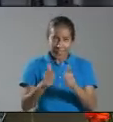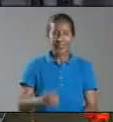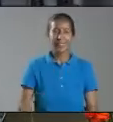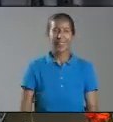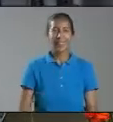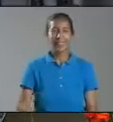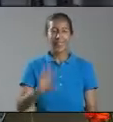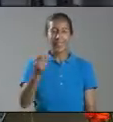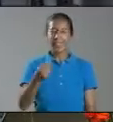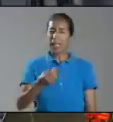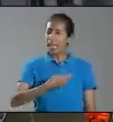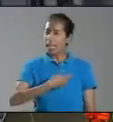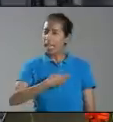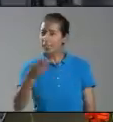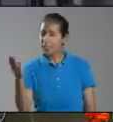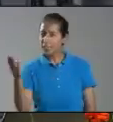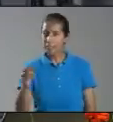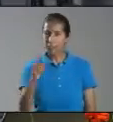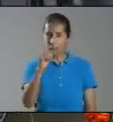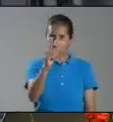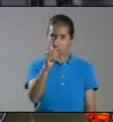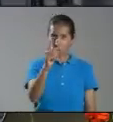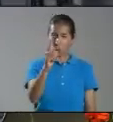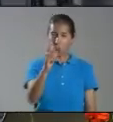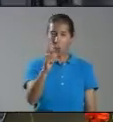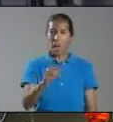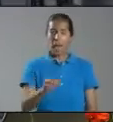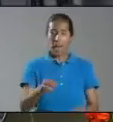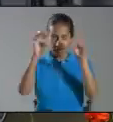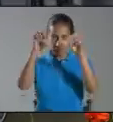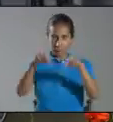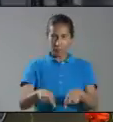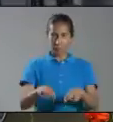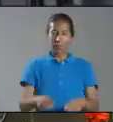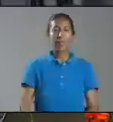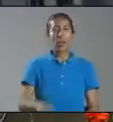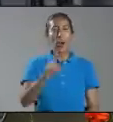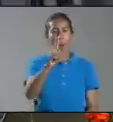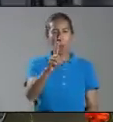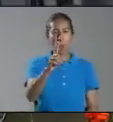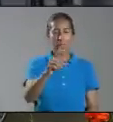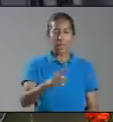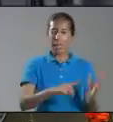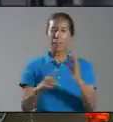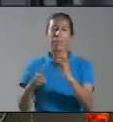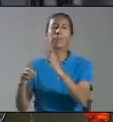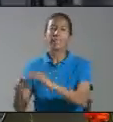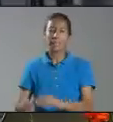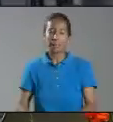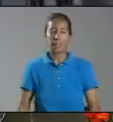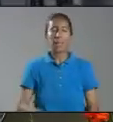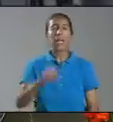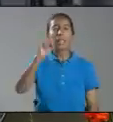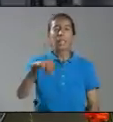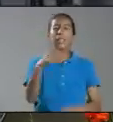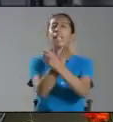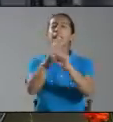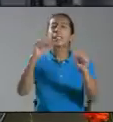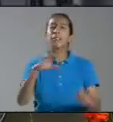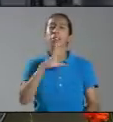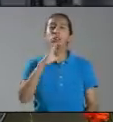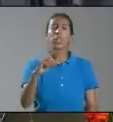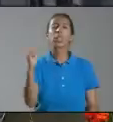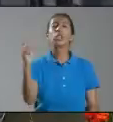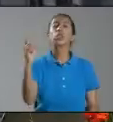Que le lanzaba yo a la gente. Si Cristo, una de las famosísimas. Si la salvación es solo por